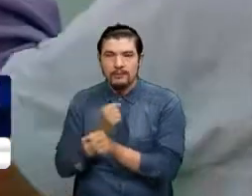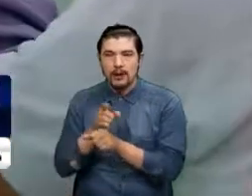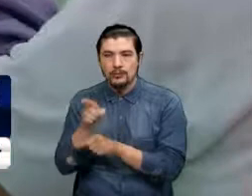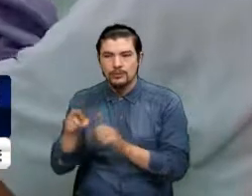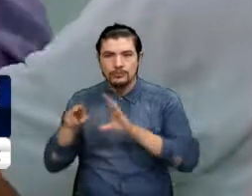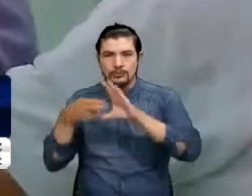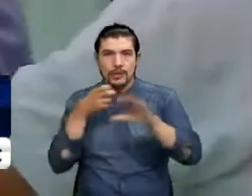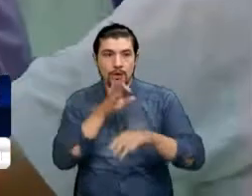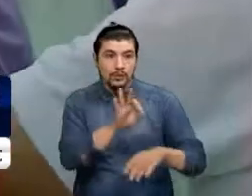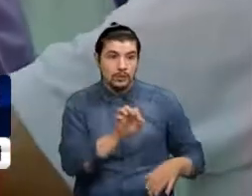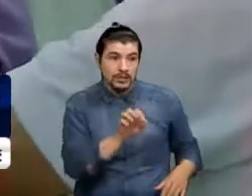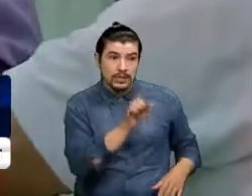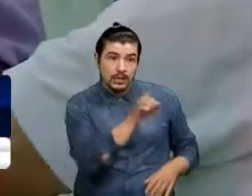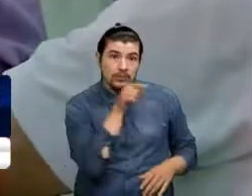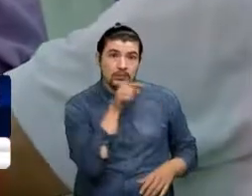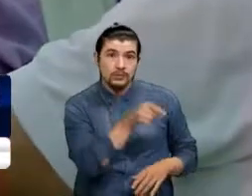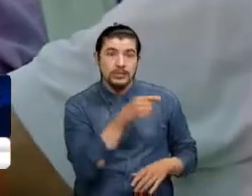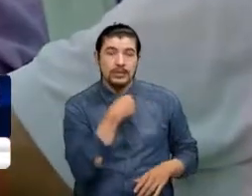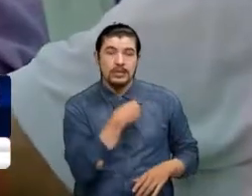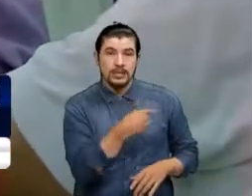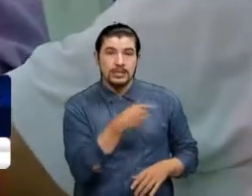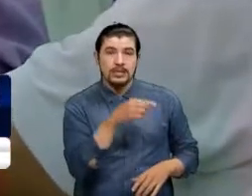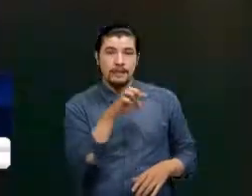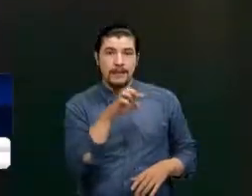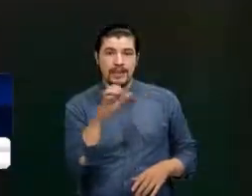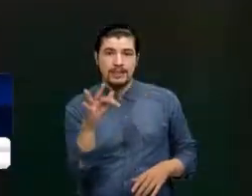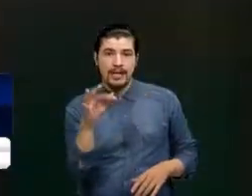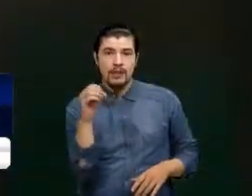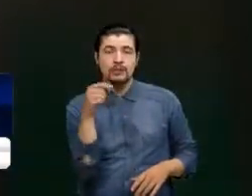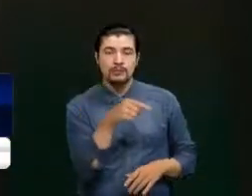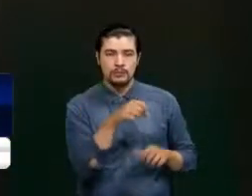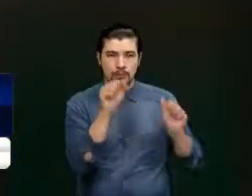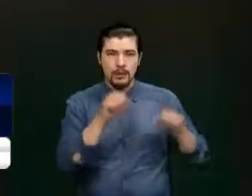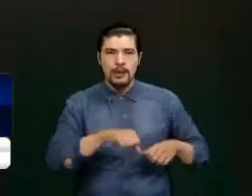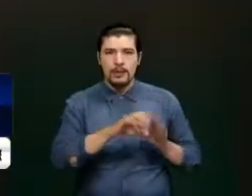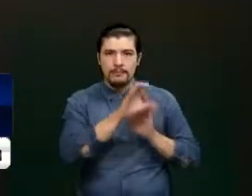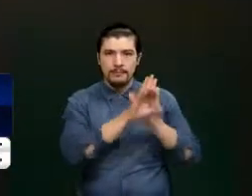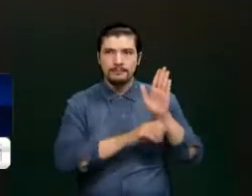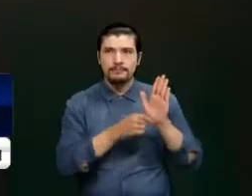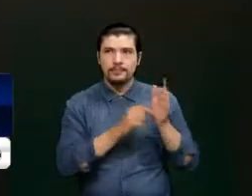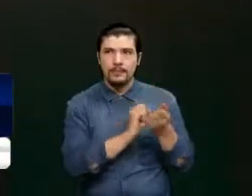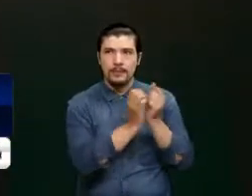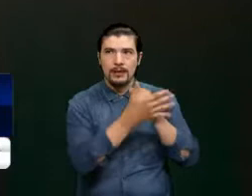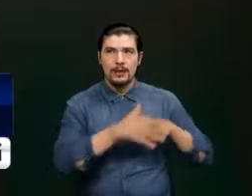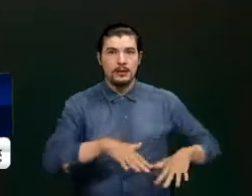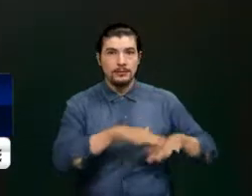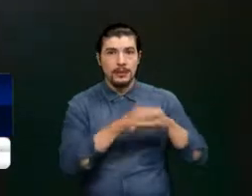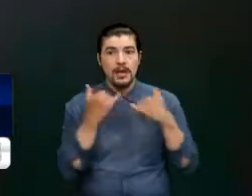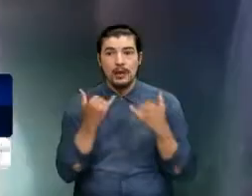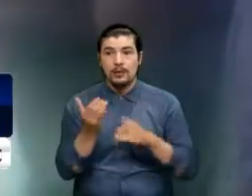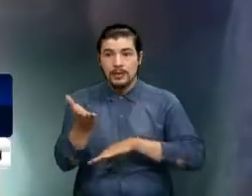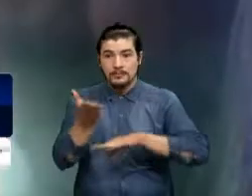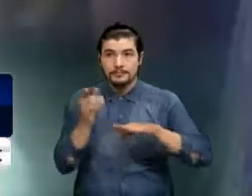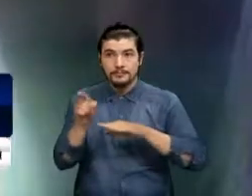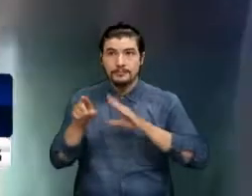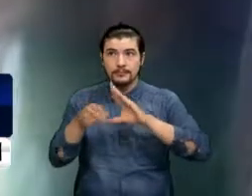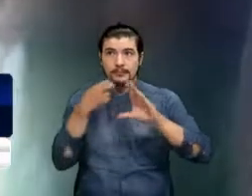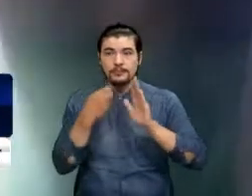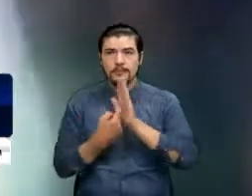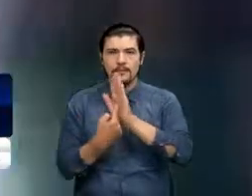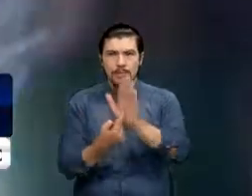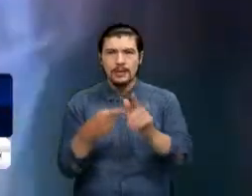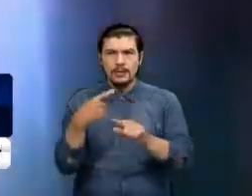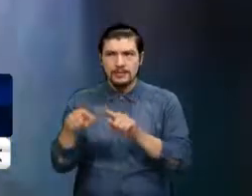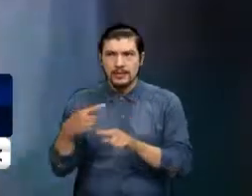81 títulos tienen PTO y licencia ambiental. En la actualidad, para la obtención de un título minero se necesita demostrar